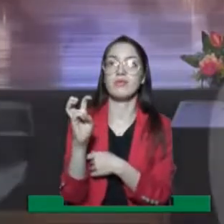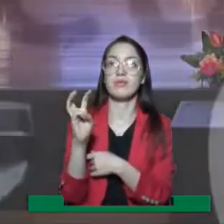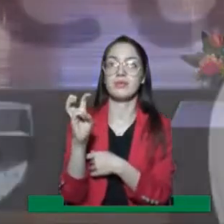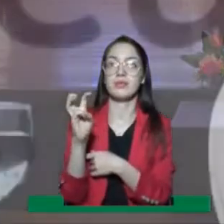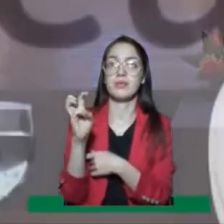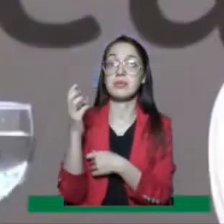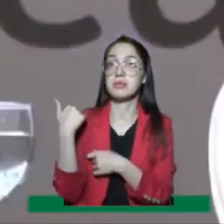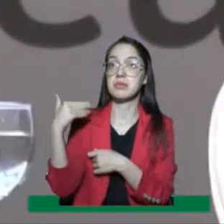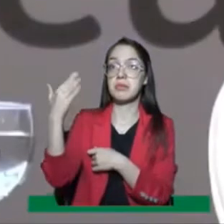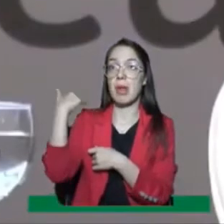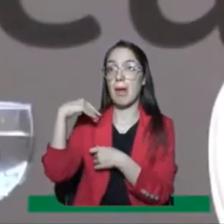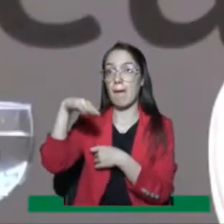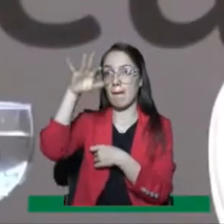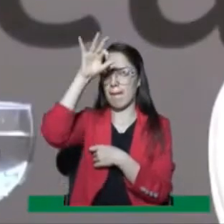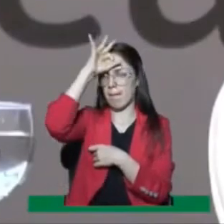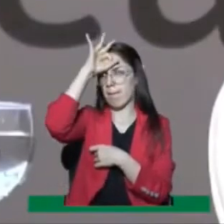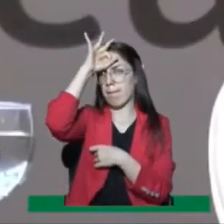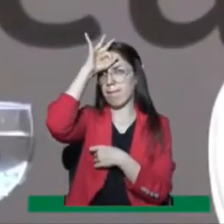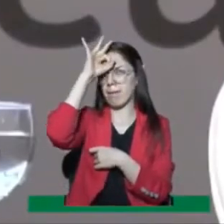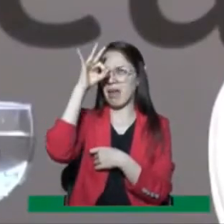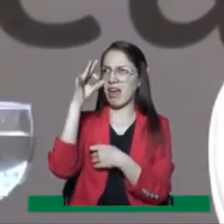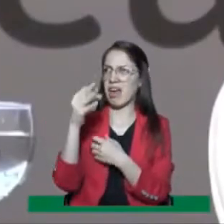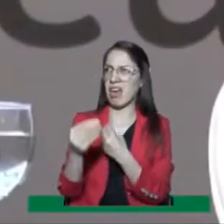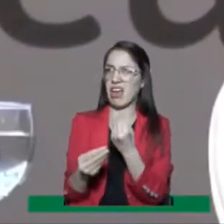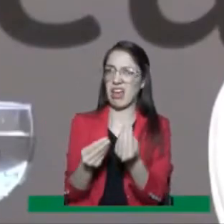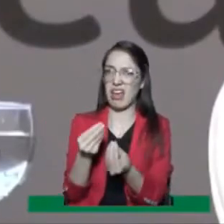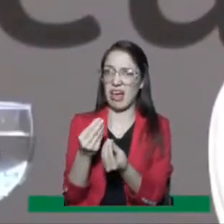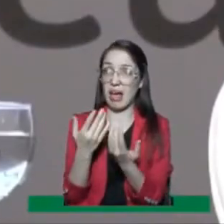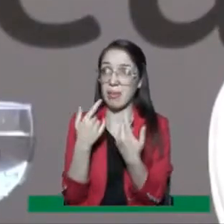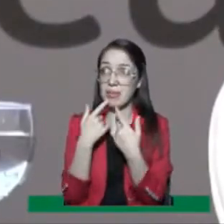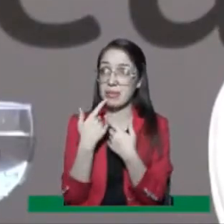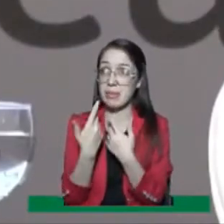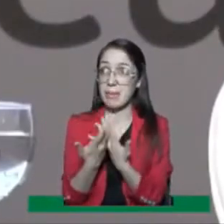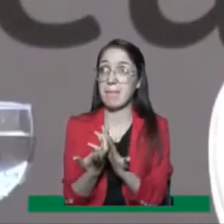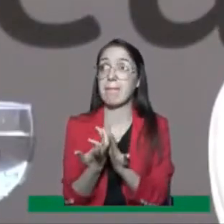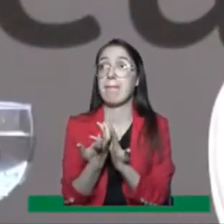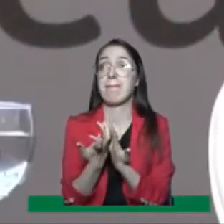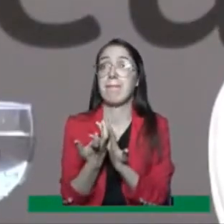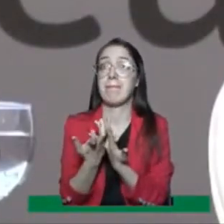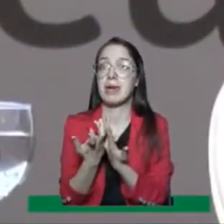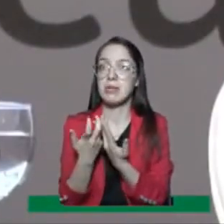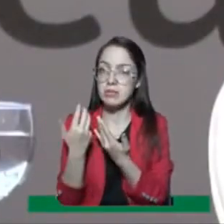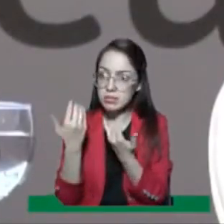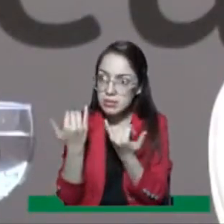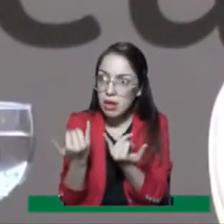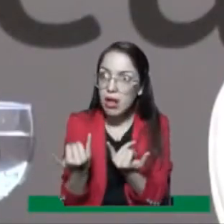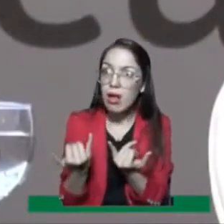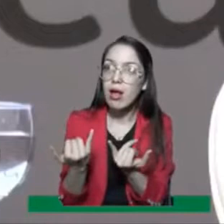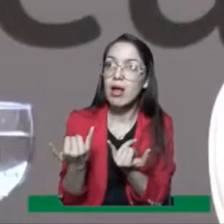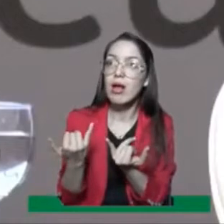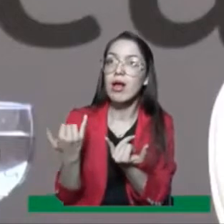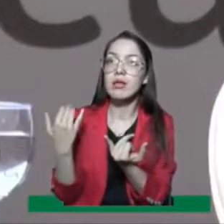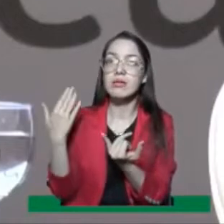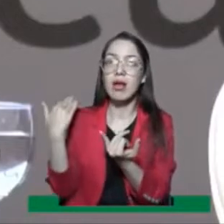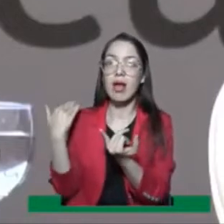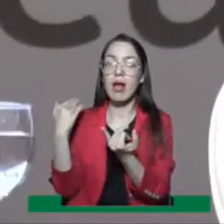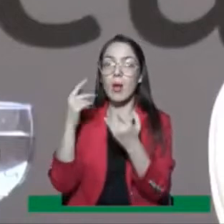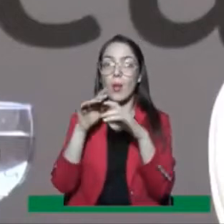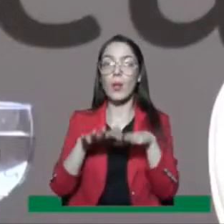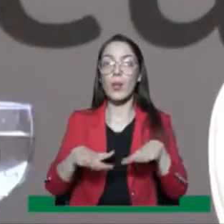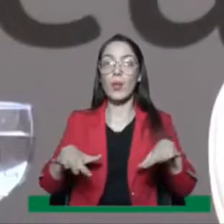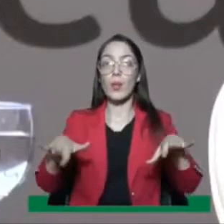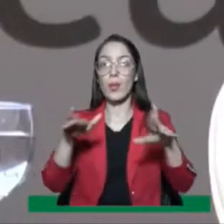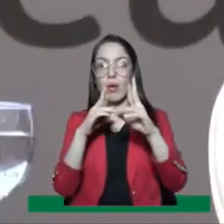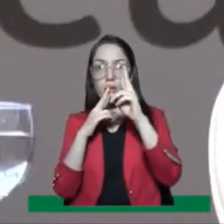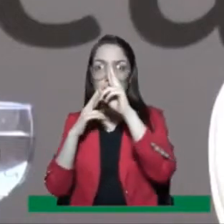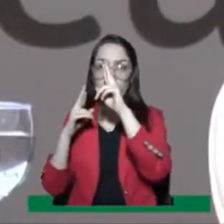teníamos ni idea de lo que teníamos en las manos y pues ya llegamos al punto en que pasamos de ser ese lugar reconocido